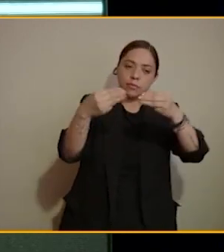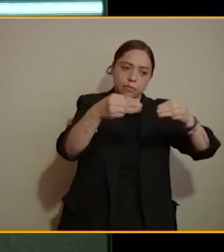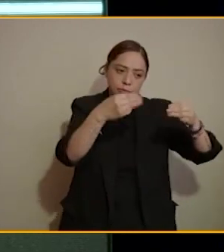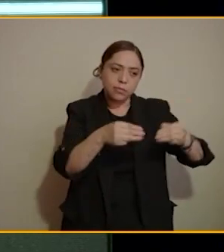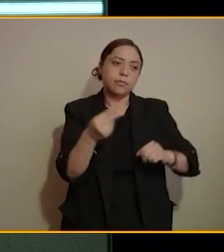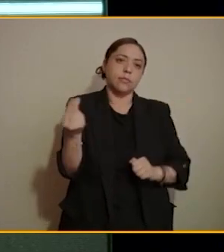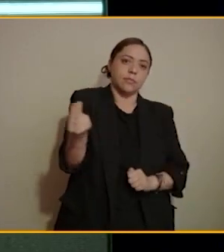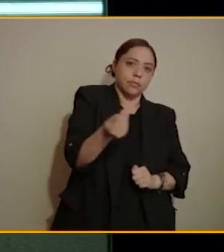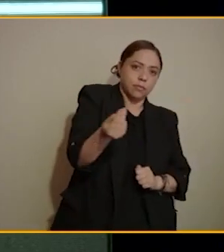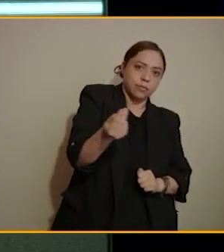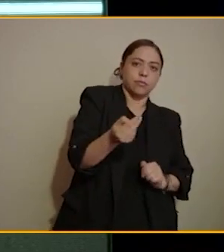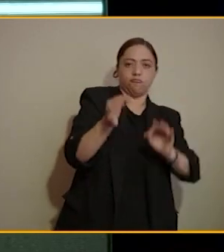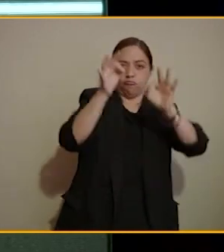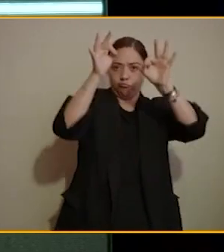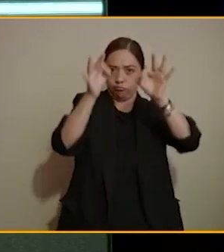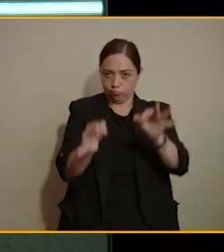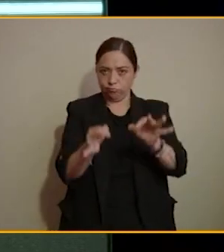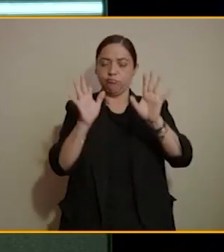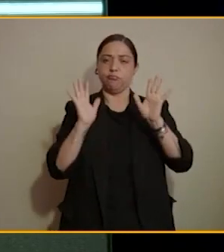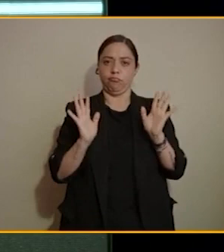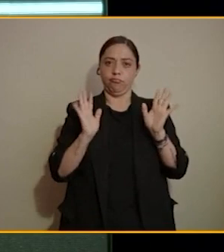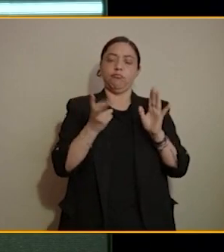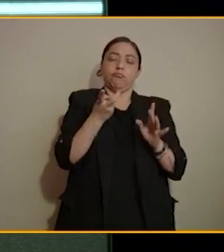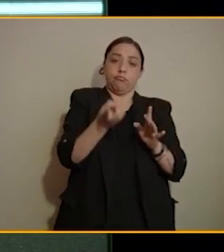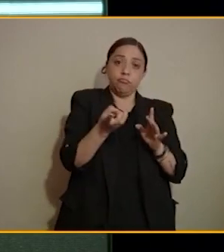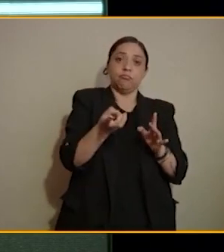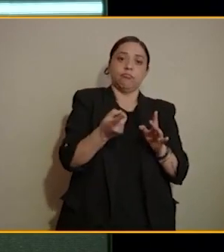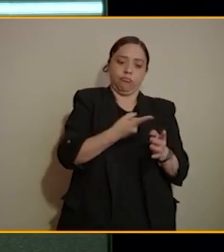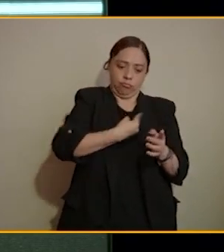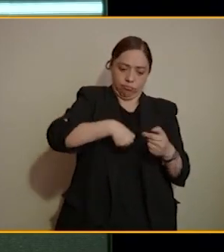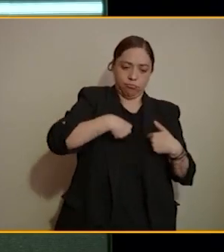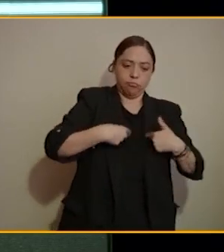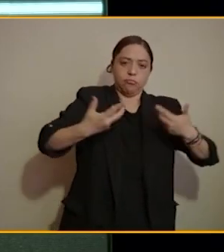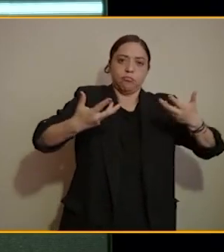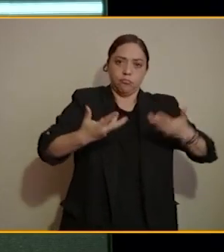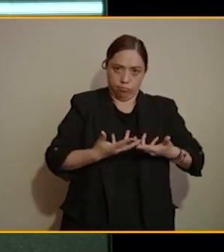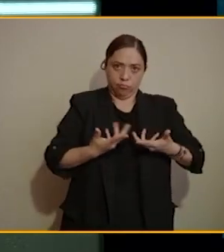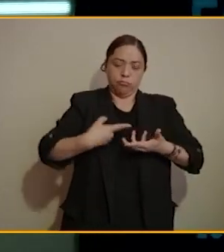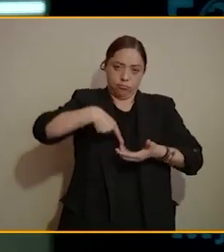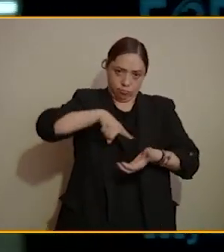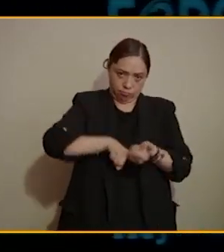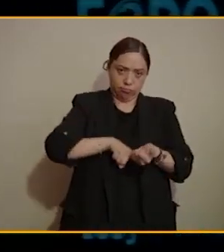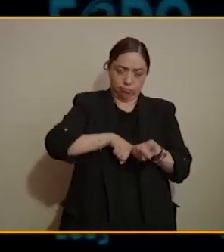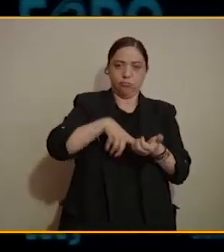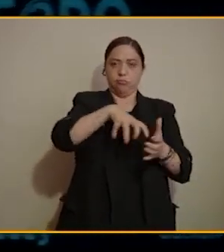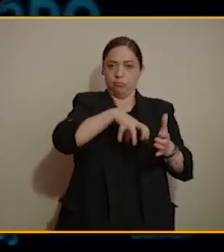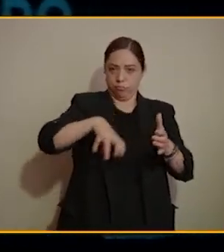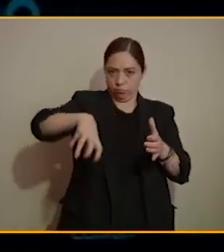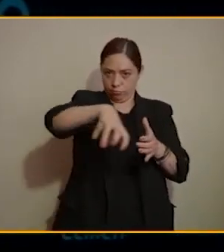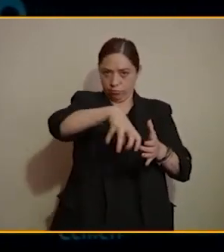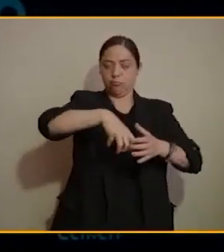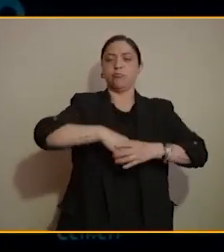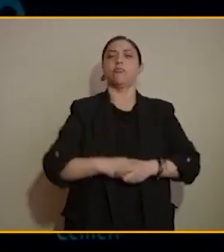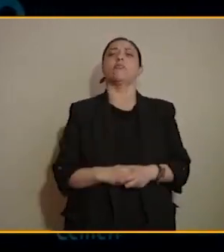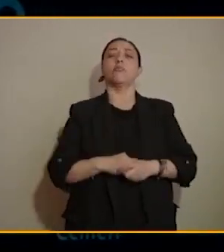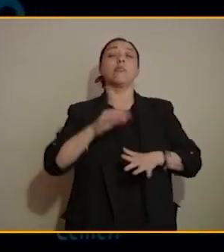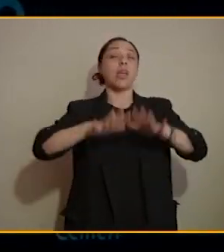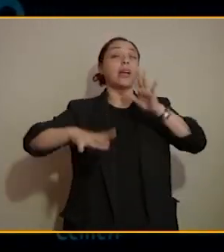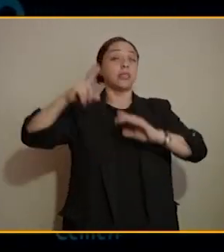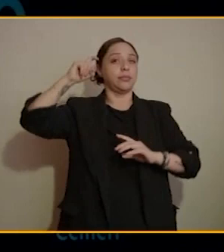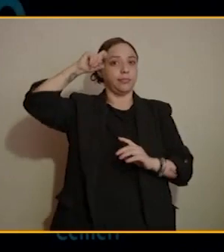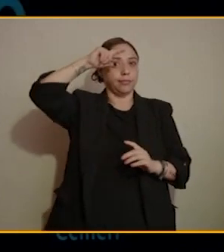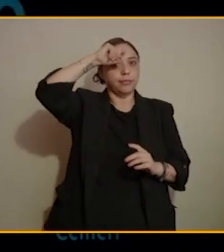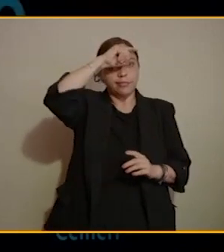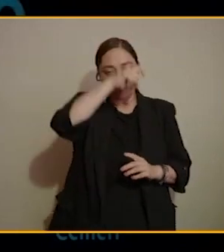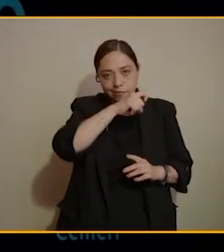mucho más específicos y que eso nos convierte en actores clave dentro de nuestro sector. A veces parece muy complejo.